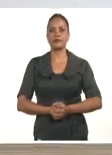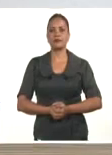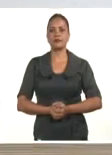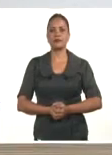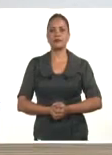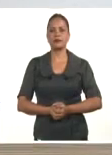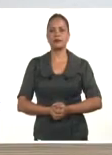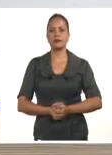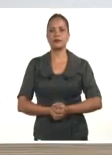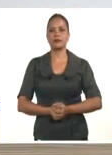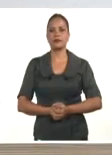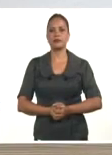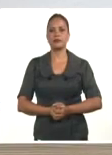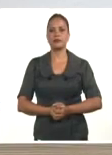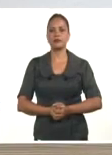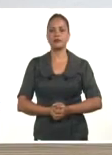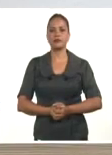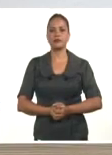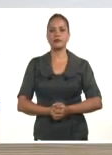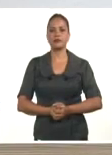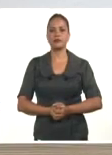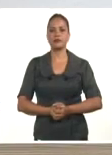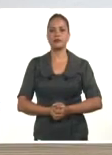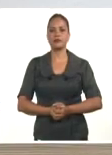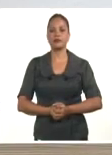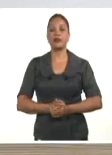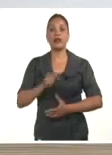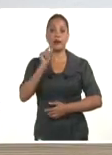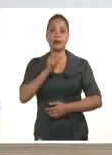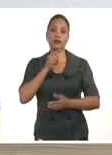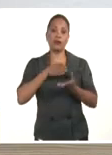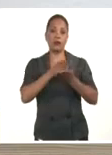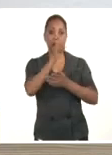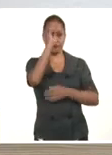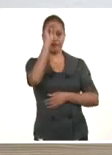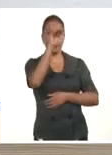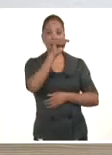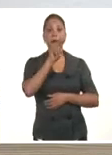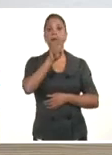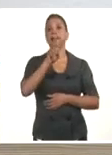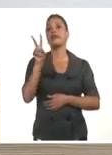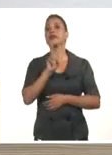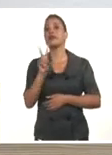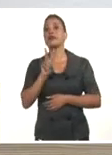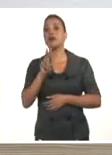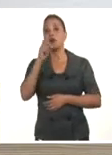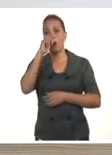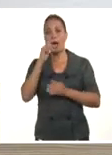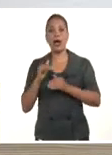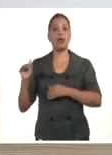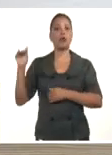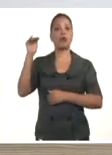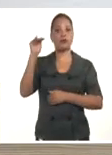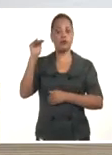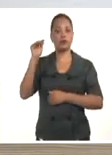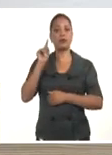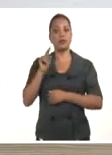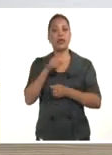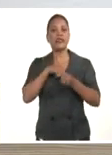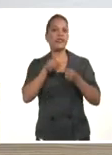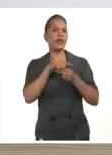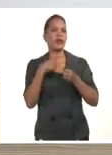los pacientes que permanecen aún hospitalizados, 22 son adultos, de